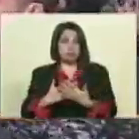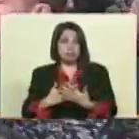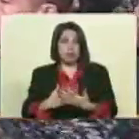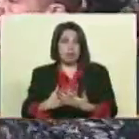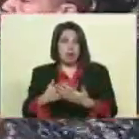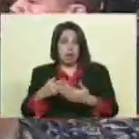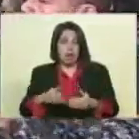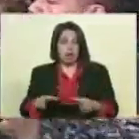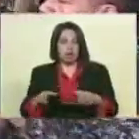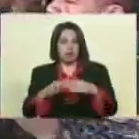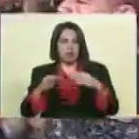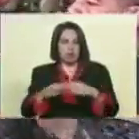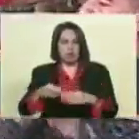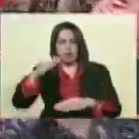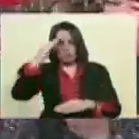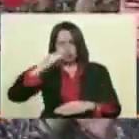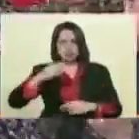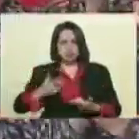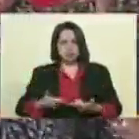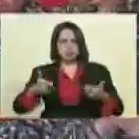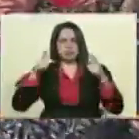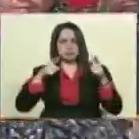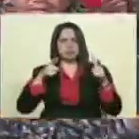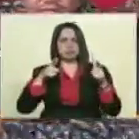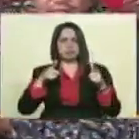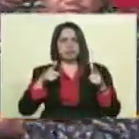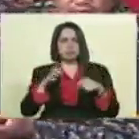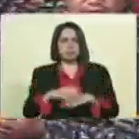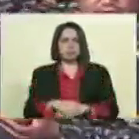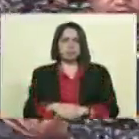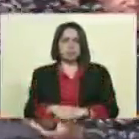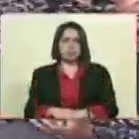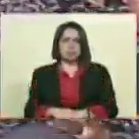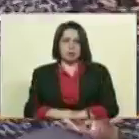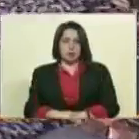libertador, con su Fuerza Armada Libertadora.